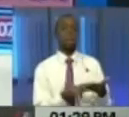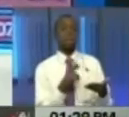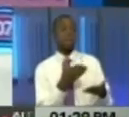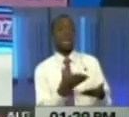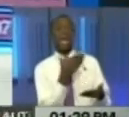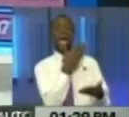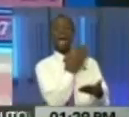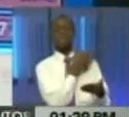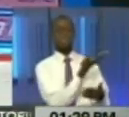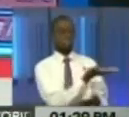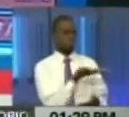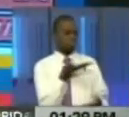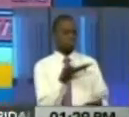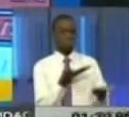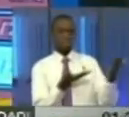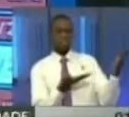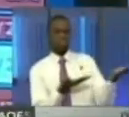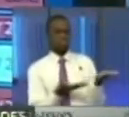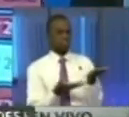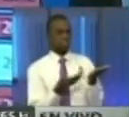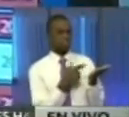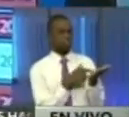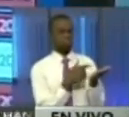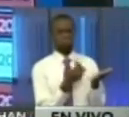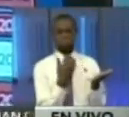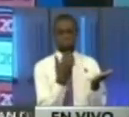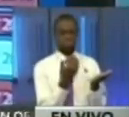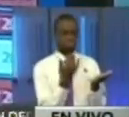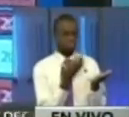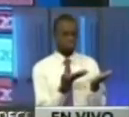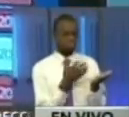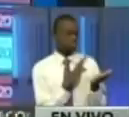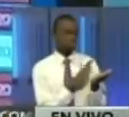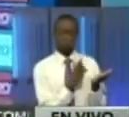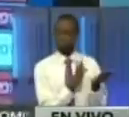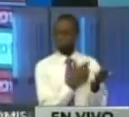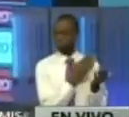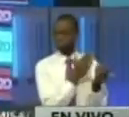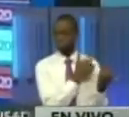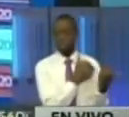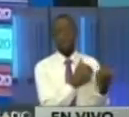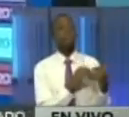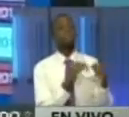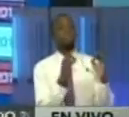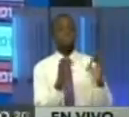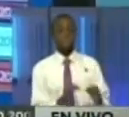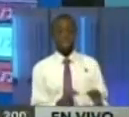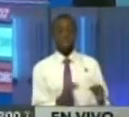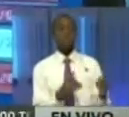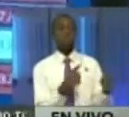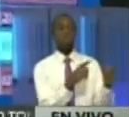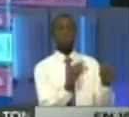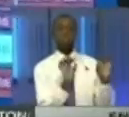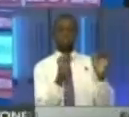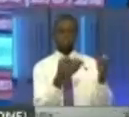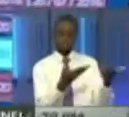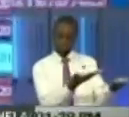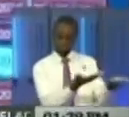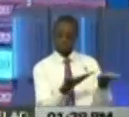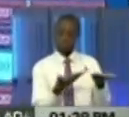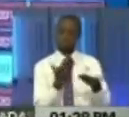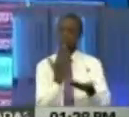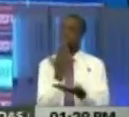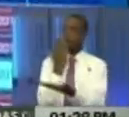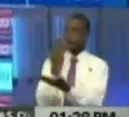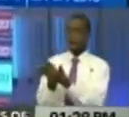solicitudes válidas para el Consejo Nacional Electoral, no existen, no las contamos. Pero recibimos una solicitud válida en